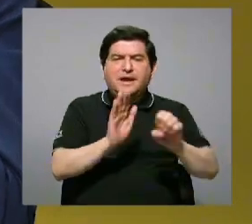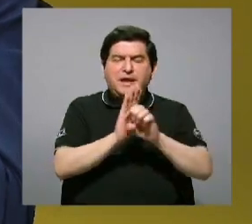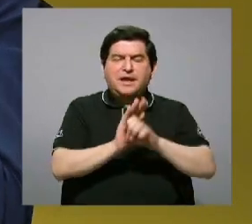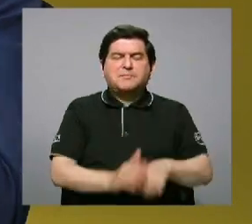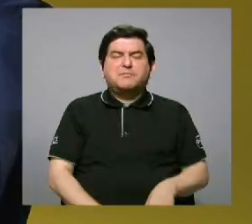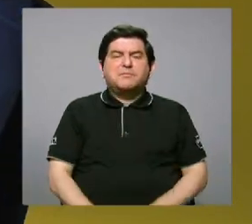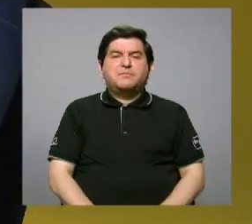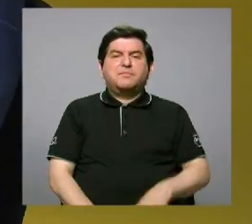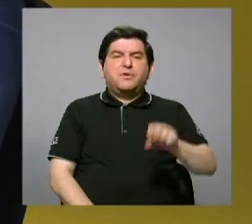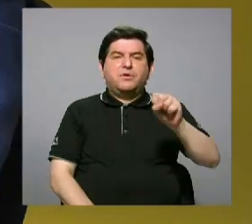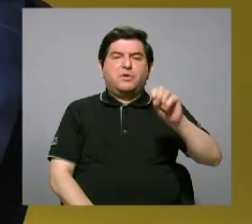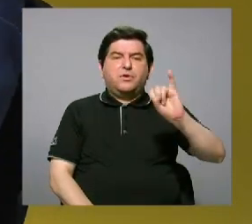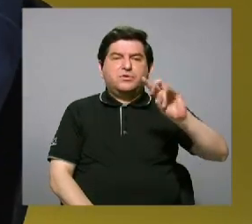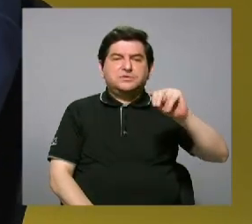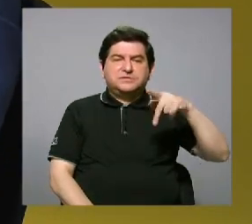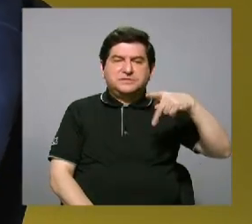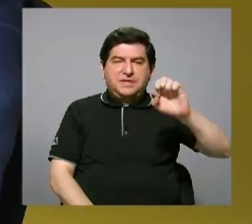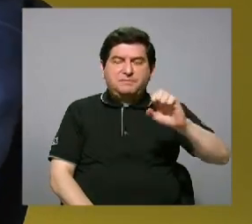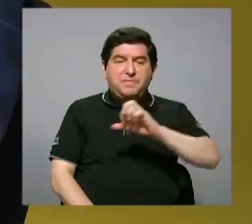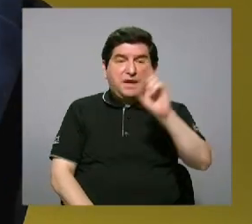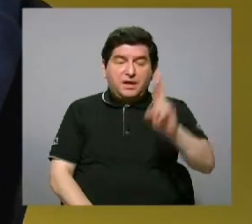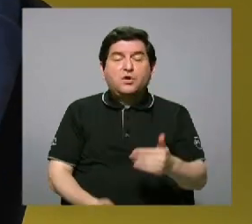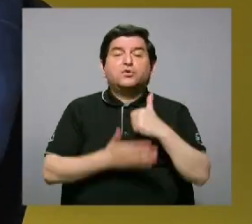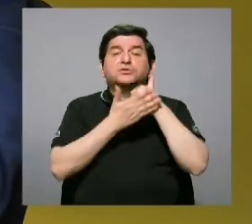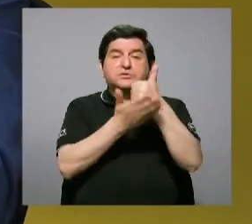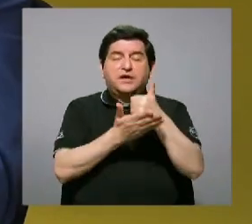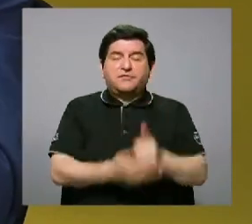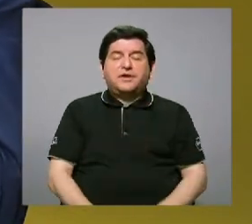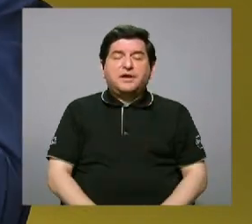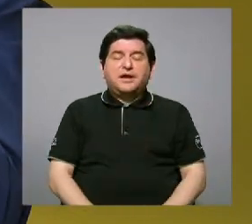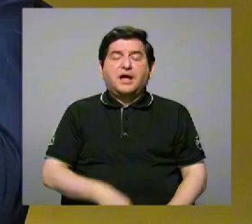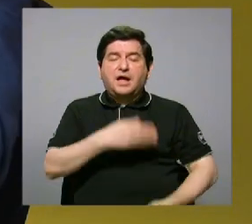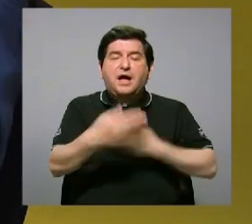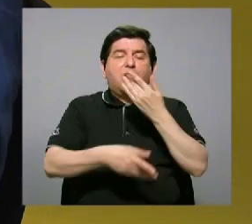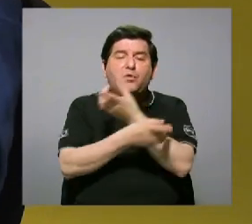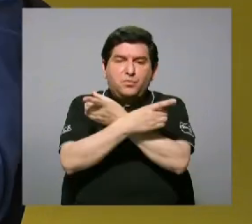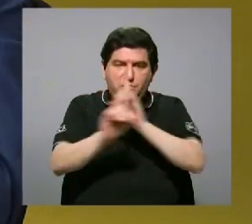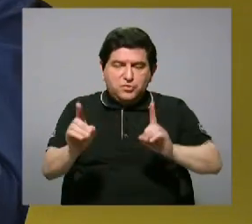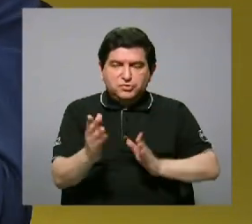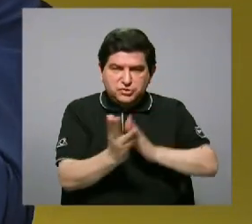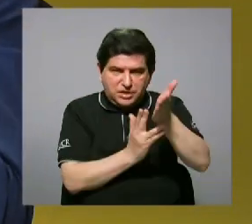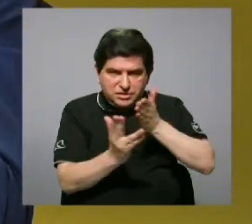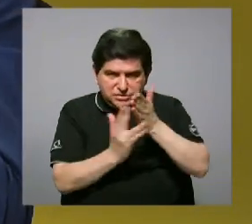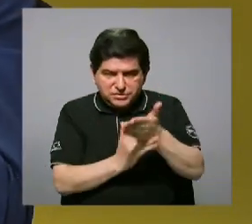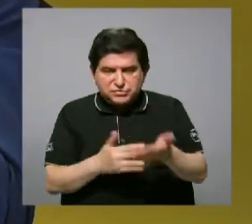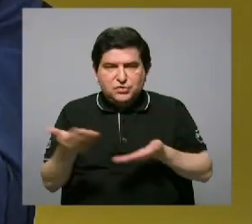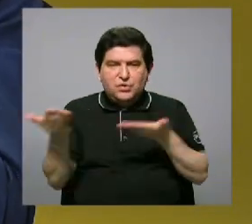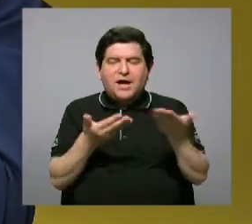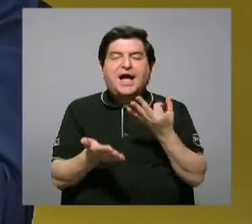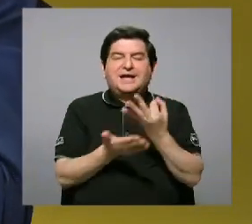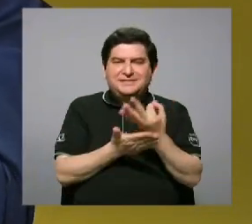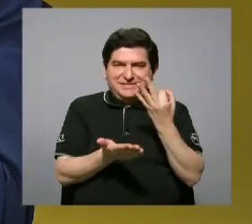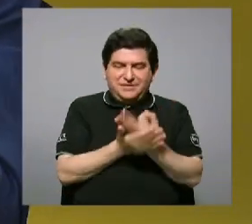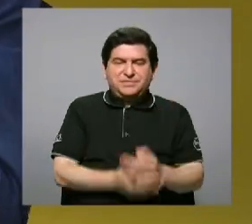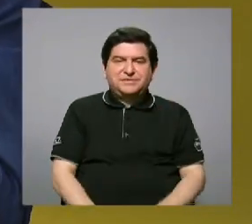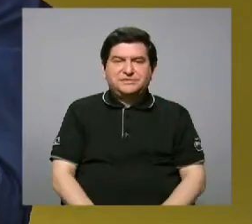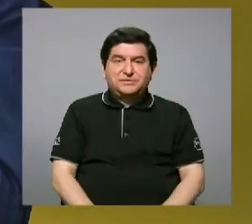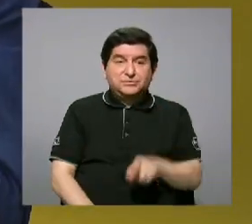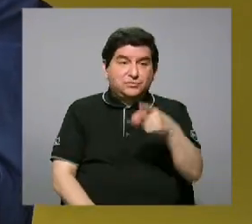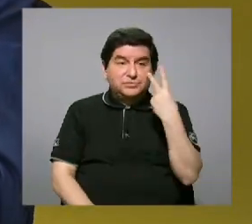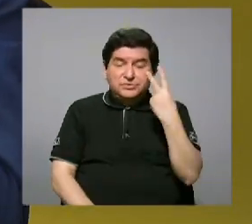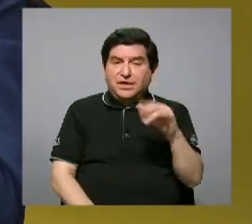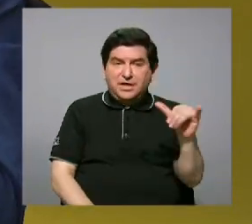SIMPE, que el SIMPE ha ayudado en Costa Rica a democratizar mucho el acceso a algunos servicios financieros. No lo ves con